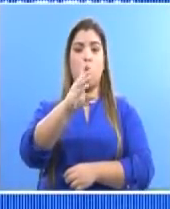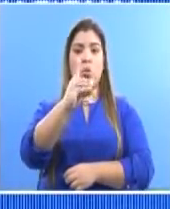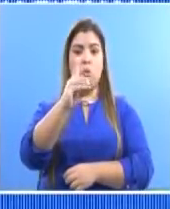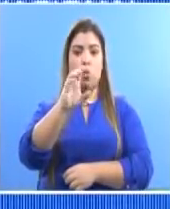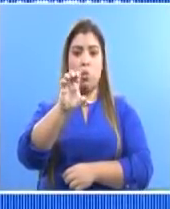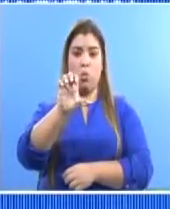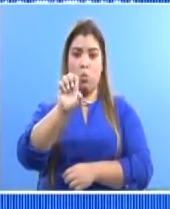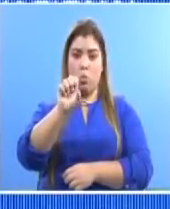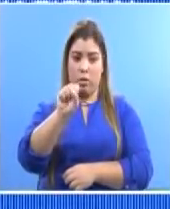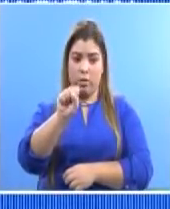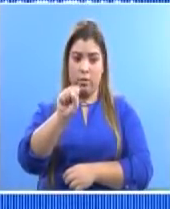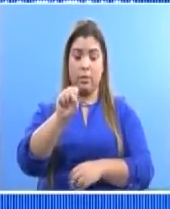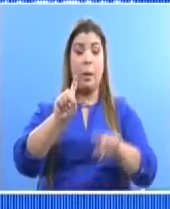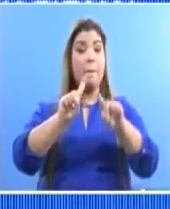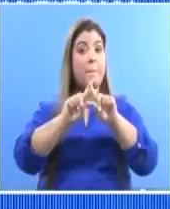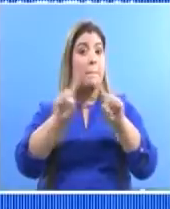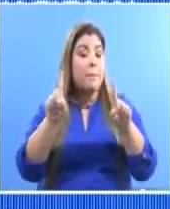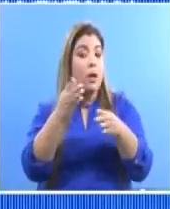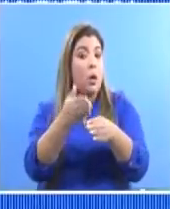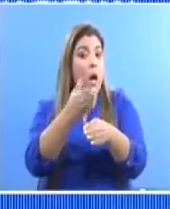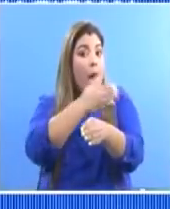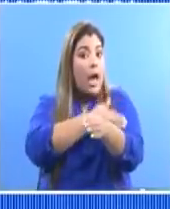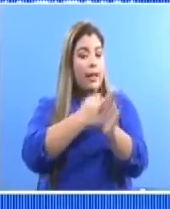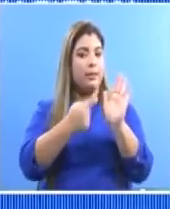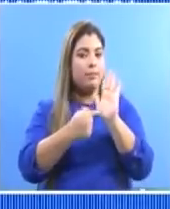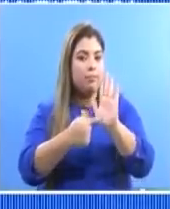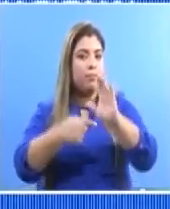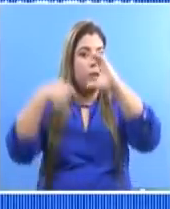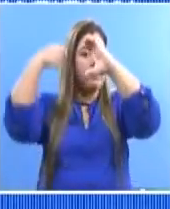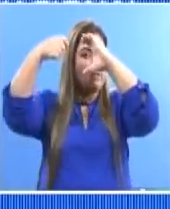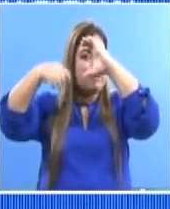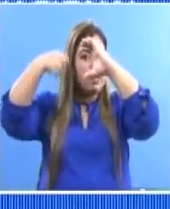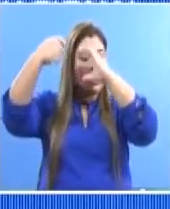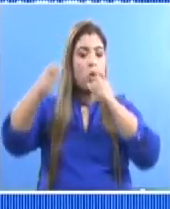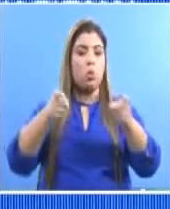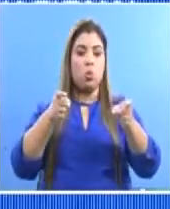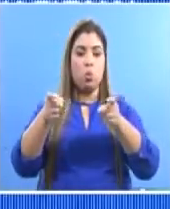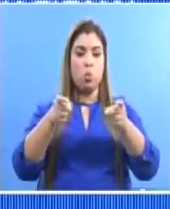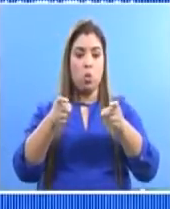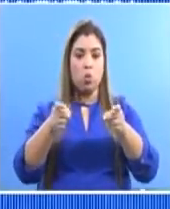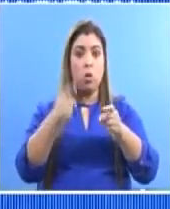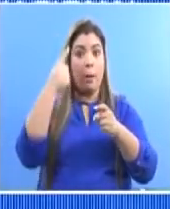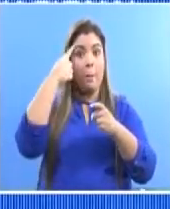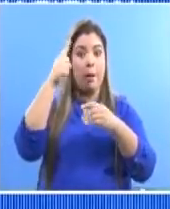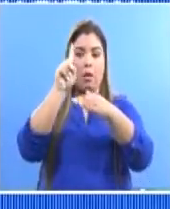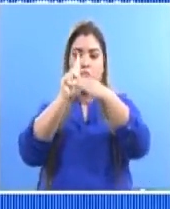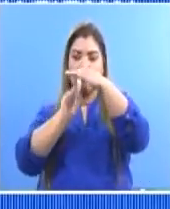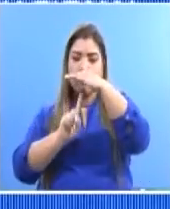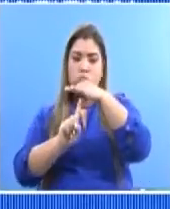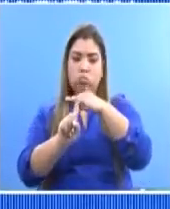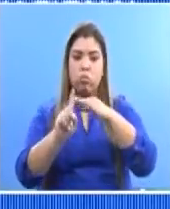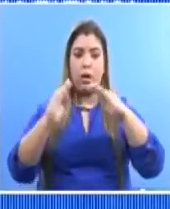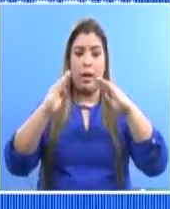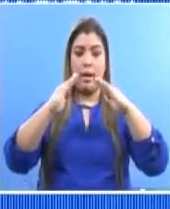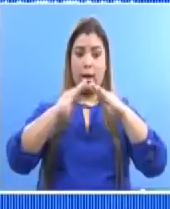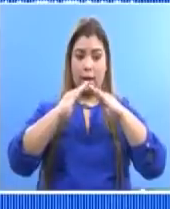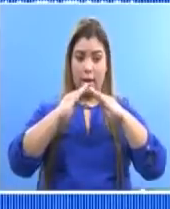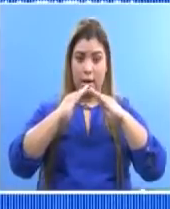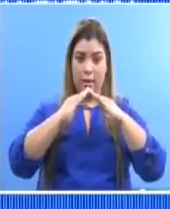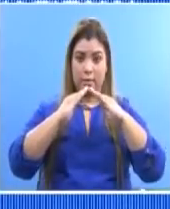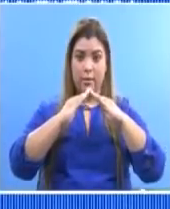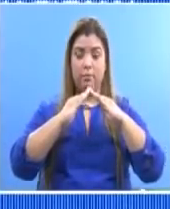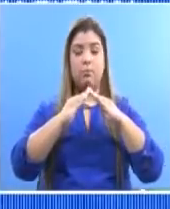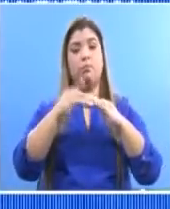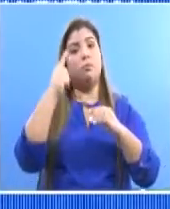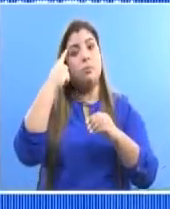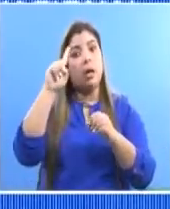Antes, queríamos presentarles un video sobre el protocolo de llegada a casa antes contra la lucha